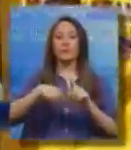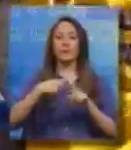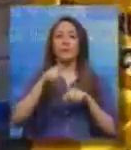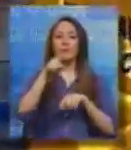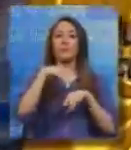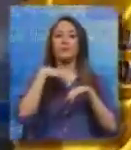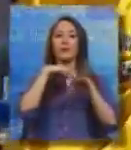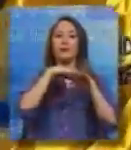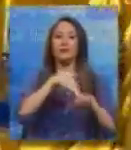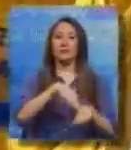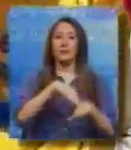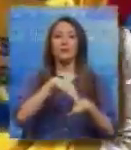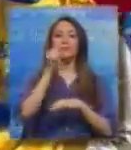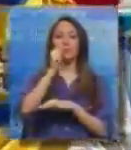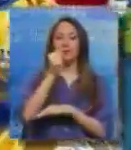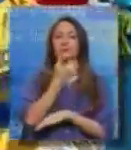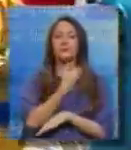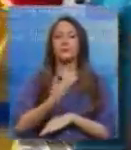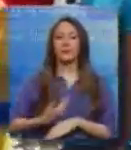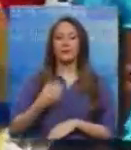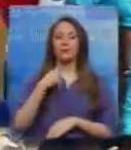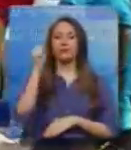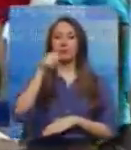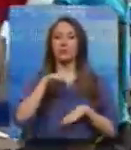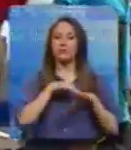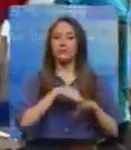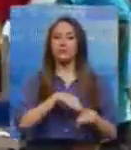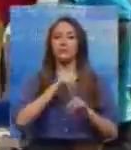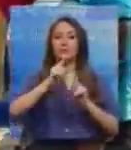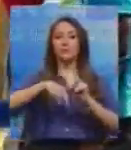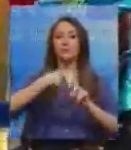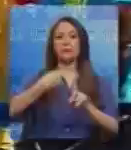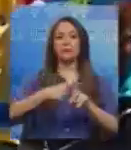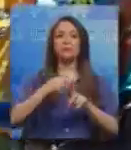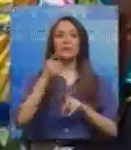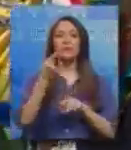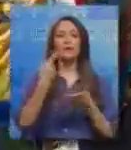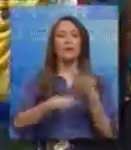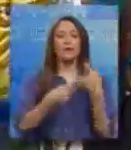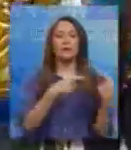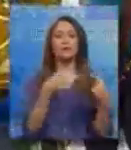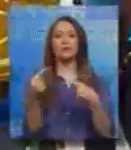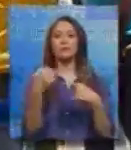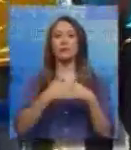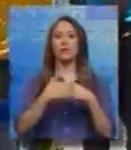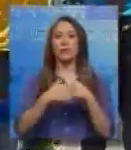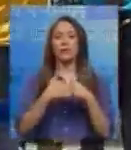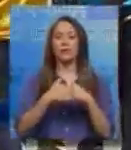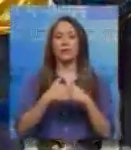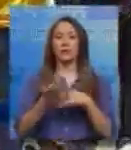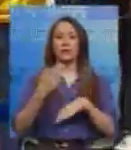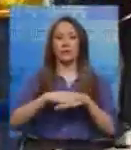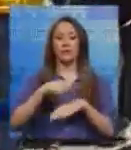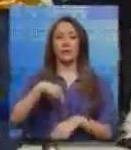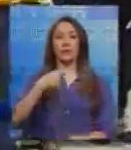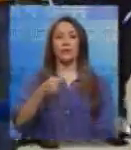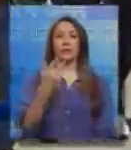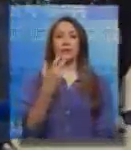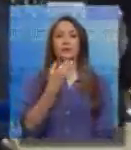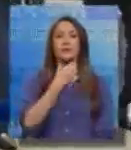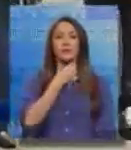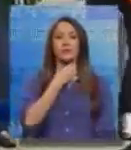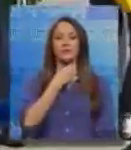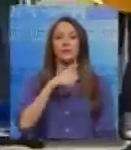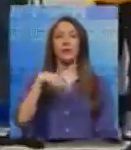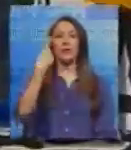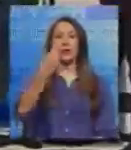respaldo al gobierno nacional y también en estas declaraciones que condenan también la convocatoria al paro nacional previsto